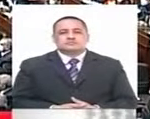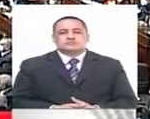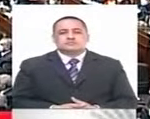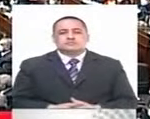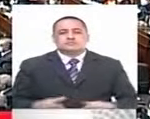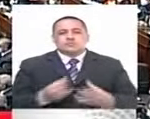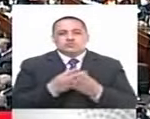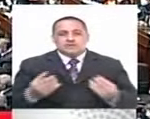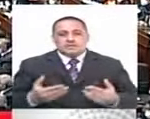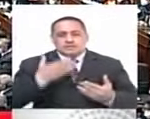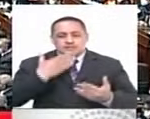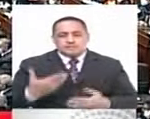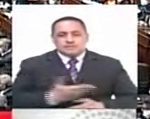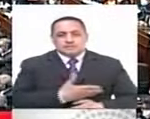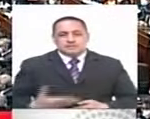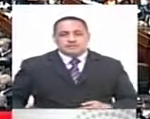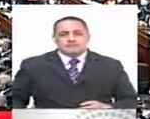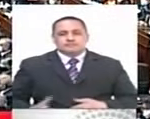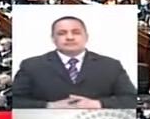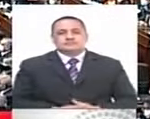Muchas gracias, presidenta.